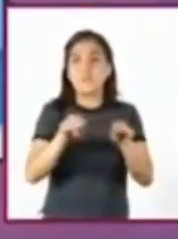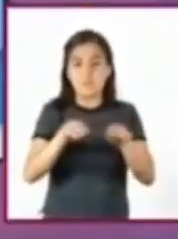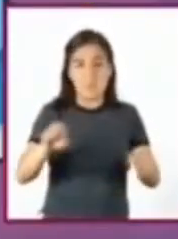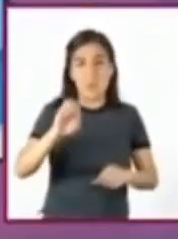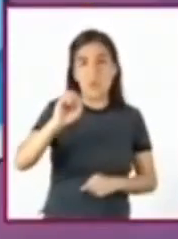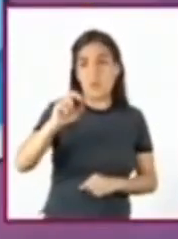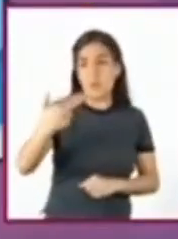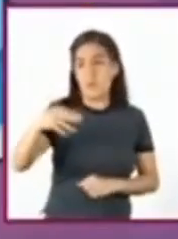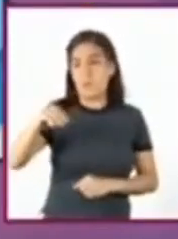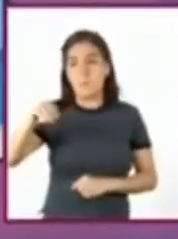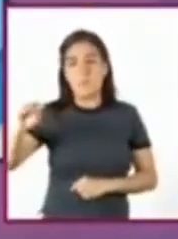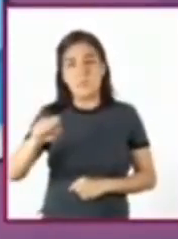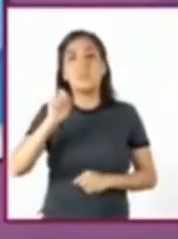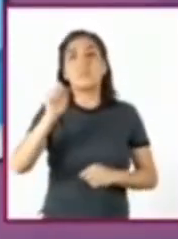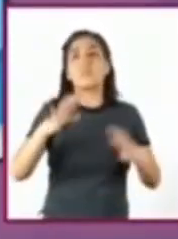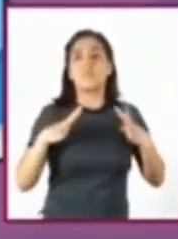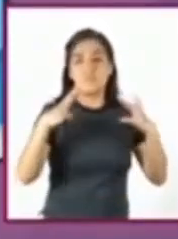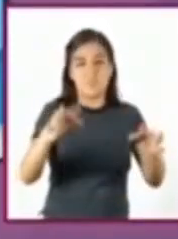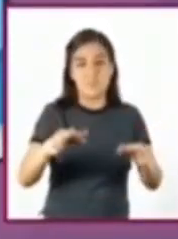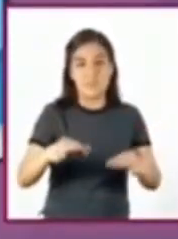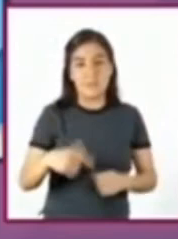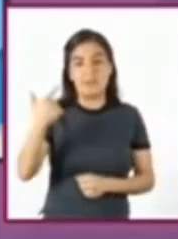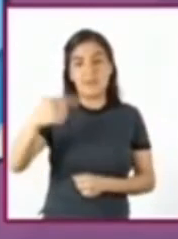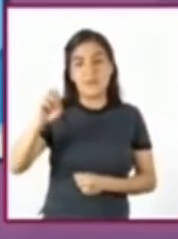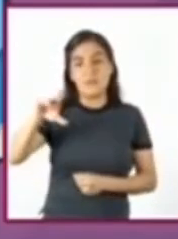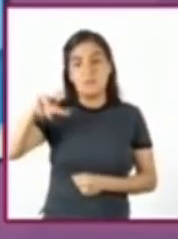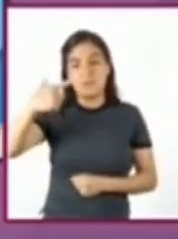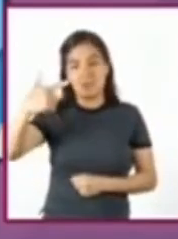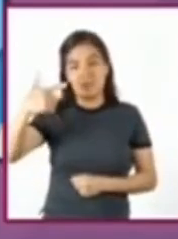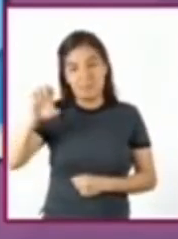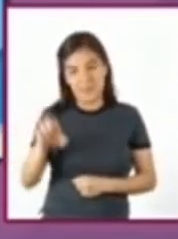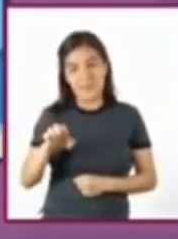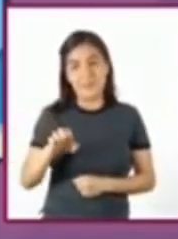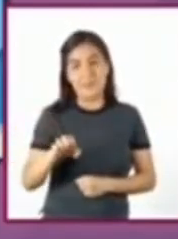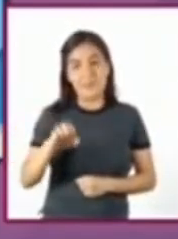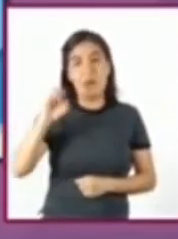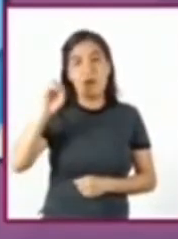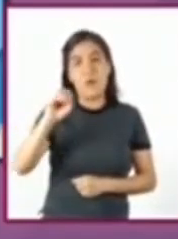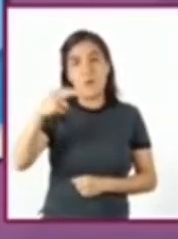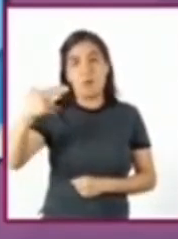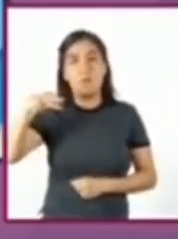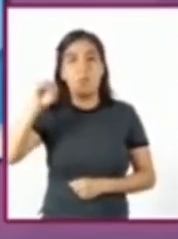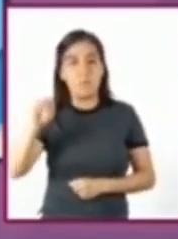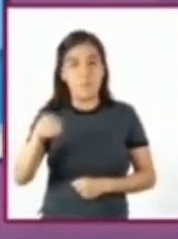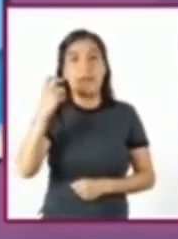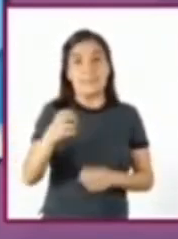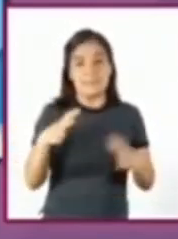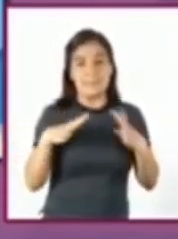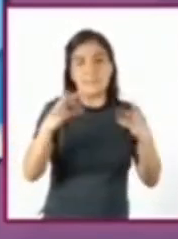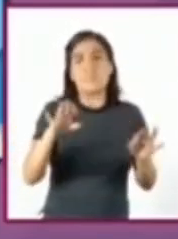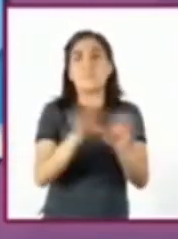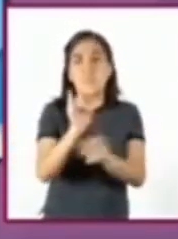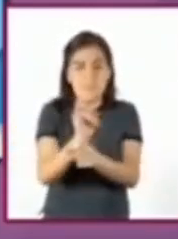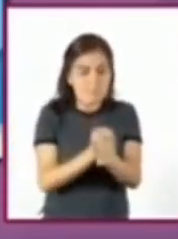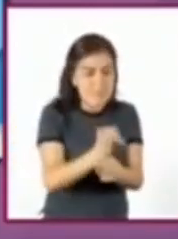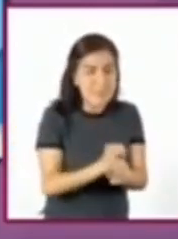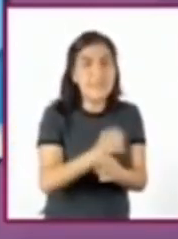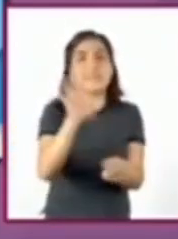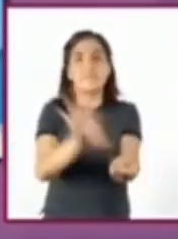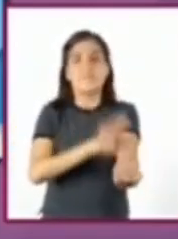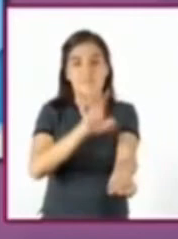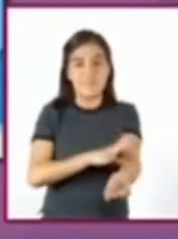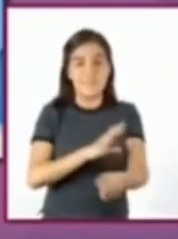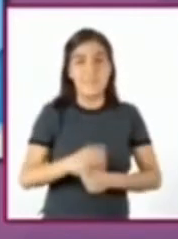honor al físico alemán Georg Simon Ohm, quien realizó muchas investigaciones sobre la corriente eléctrica.